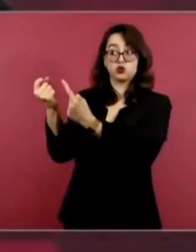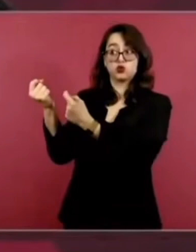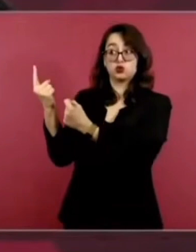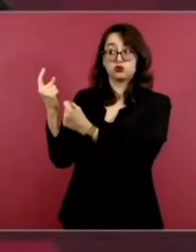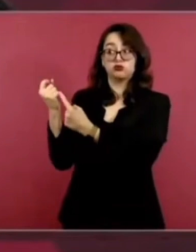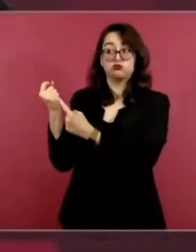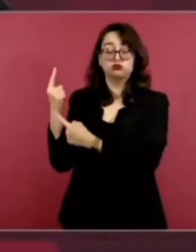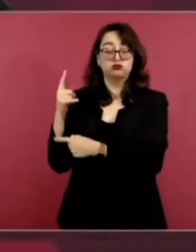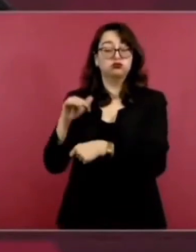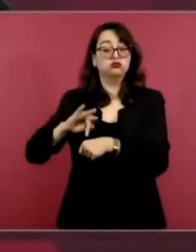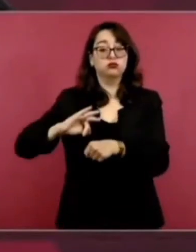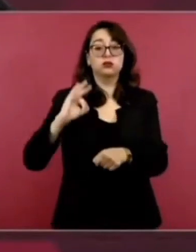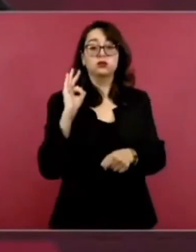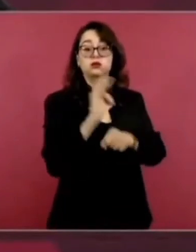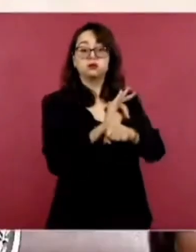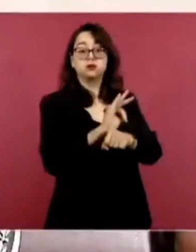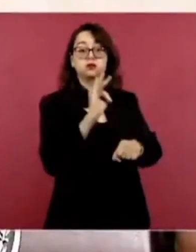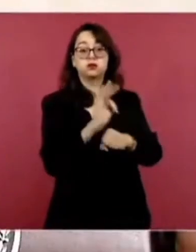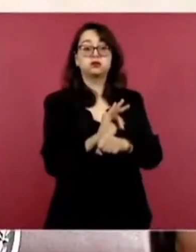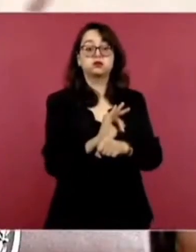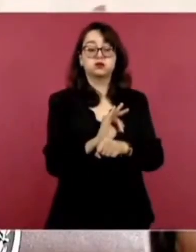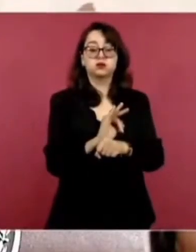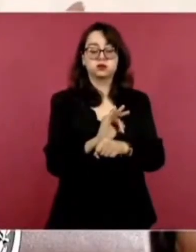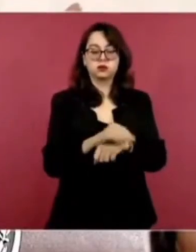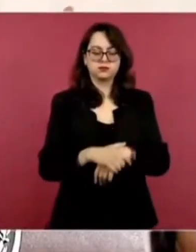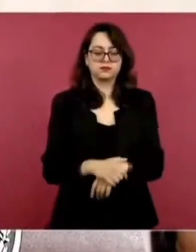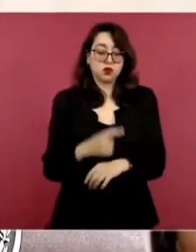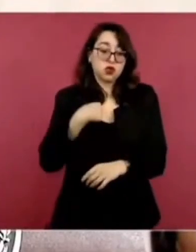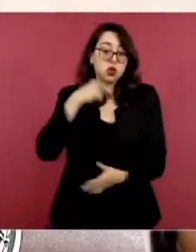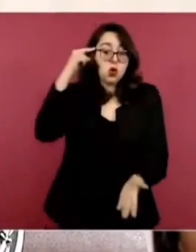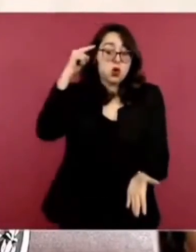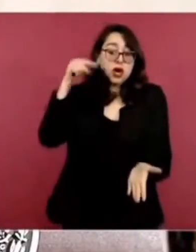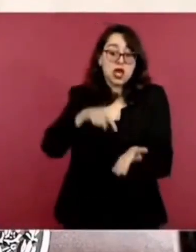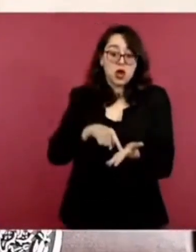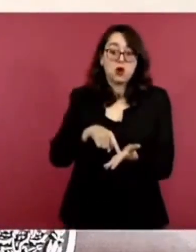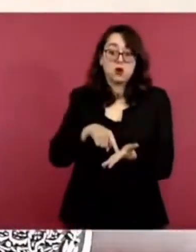la mayoría. Les voy a decir por qué.